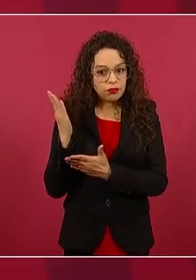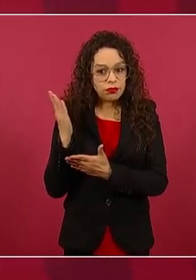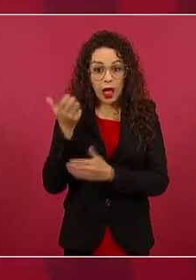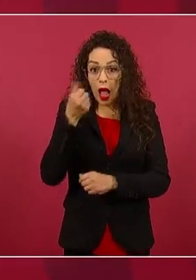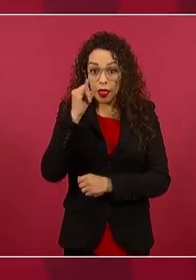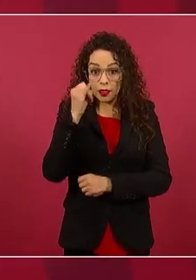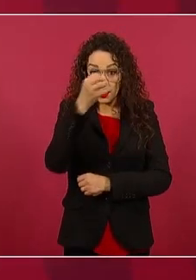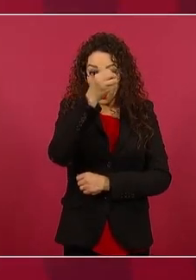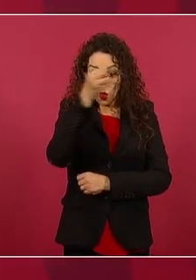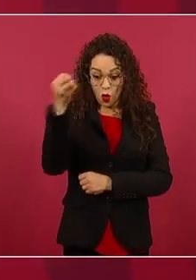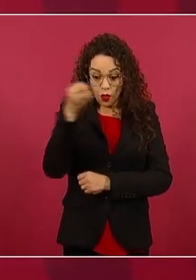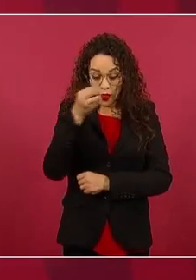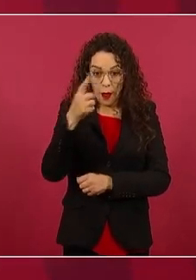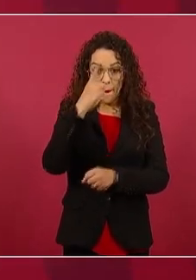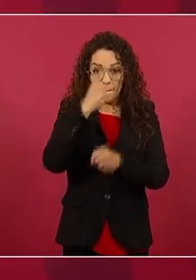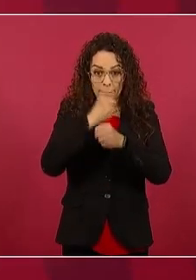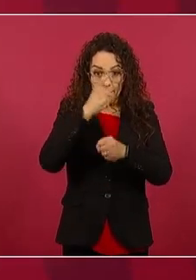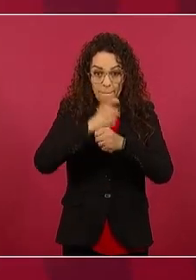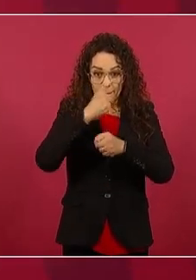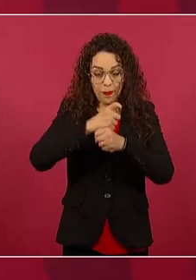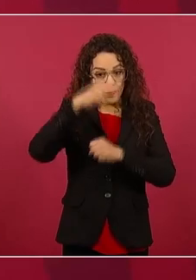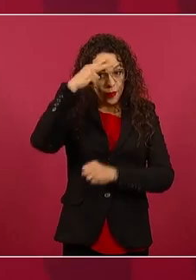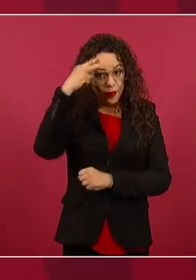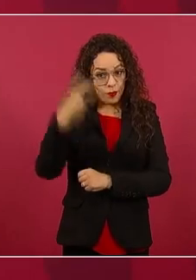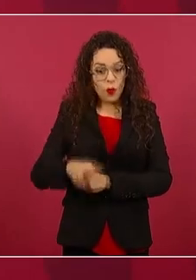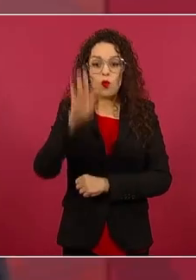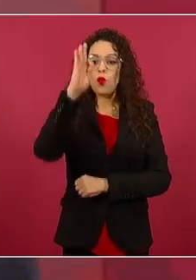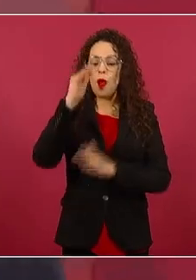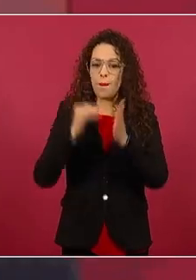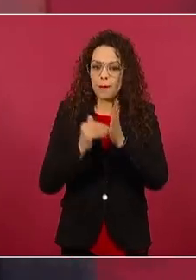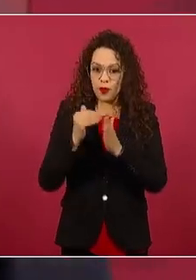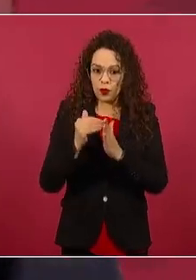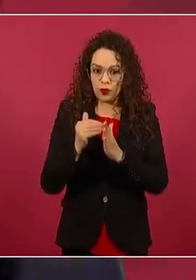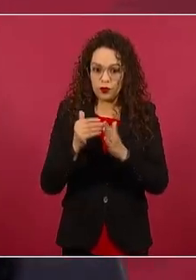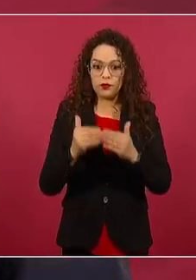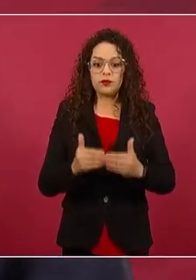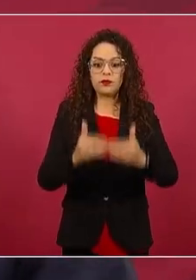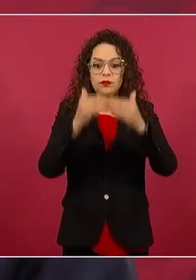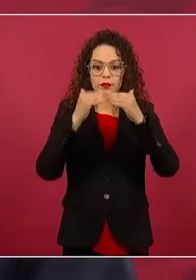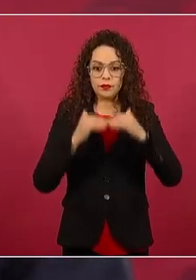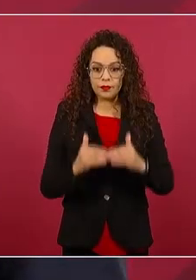orden. México en primer lugar, 40 millones.